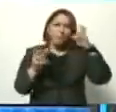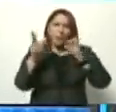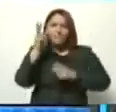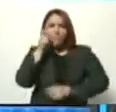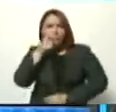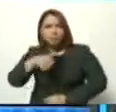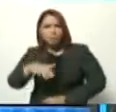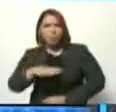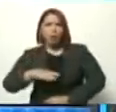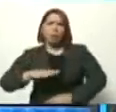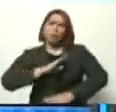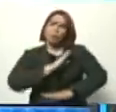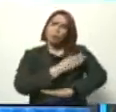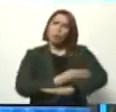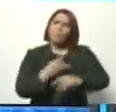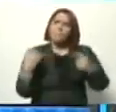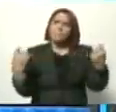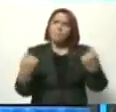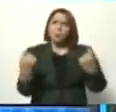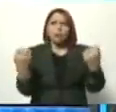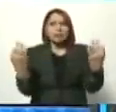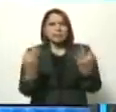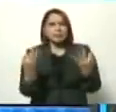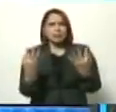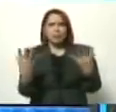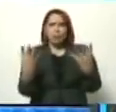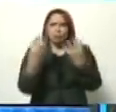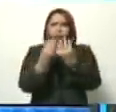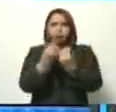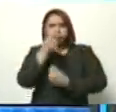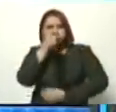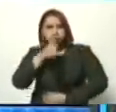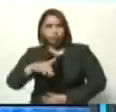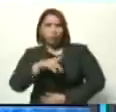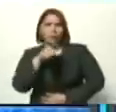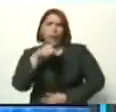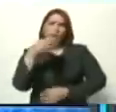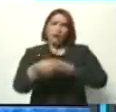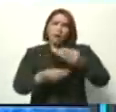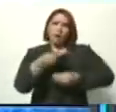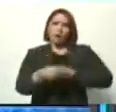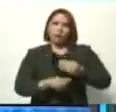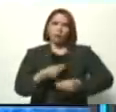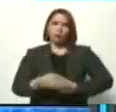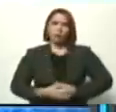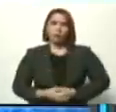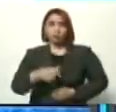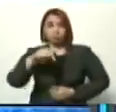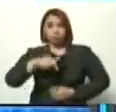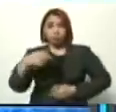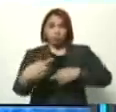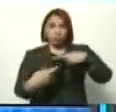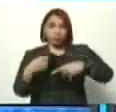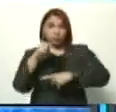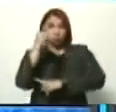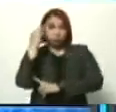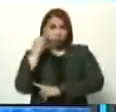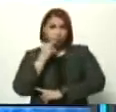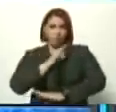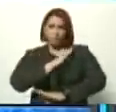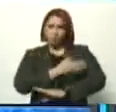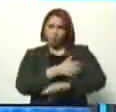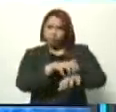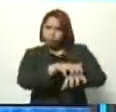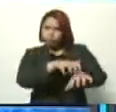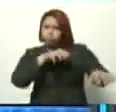poder popular, siempre con el pueblo. Eso es lo que ha hecho que hoy la revolución bolivariana sea la fuerza